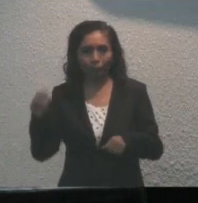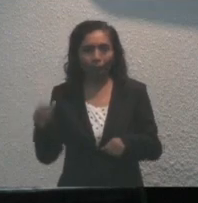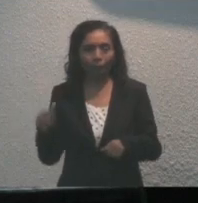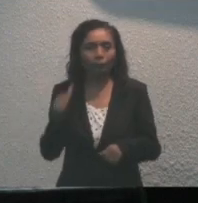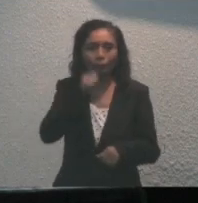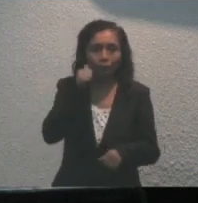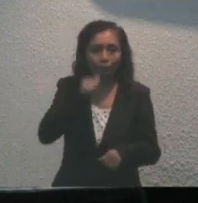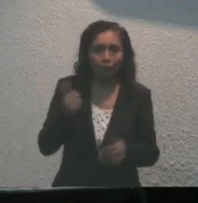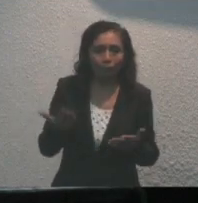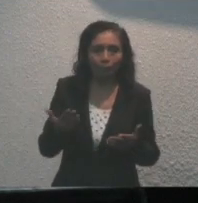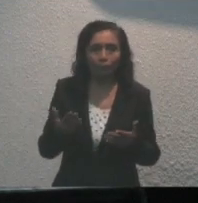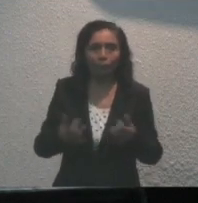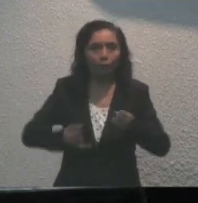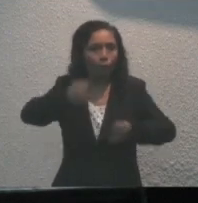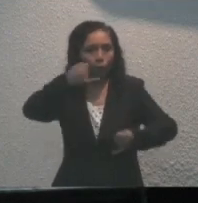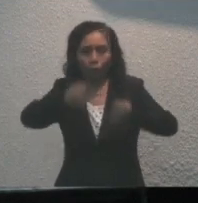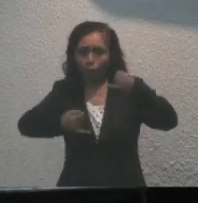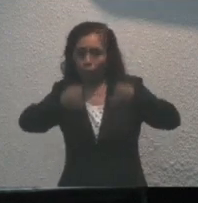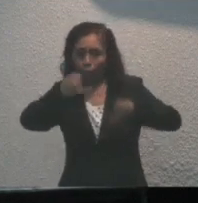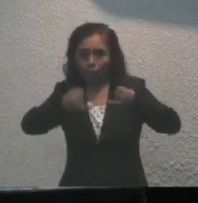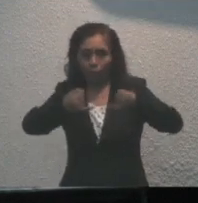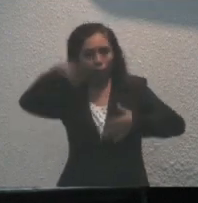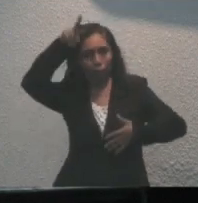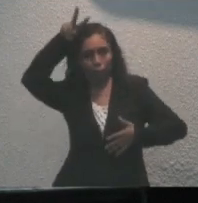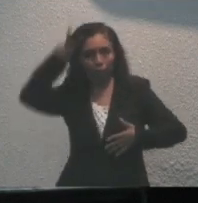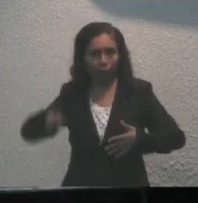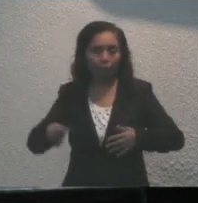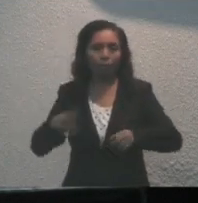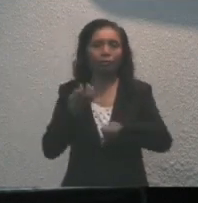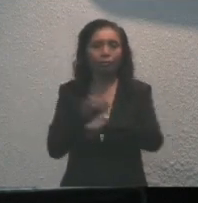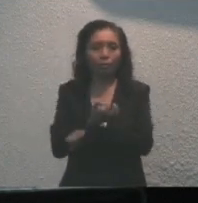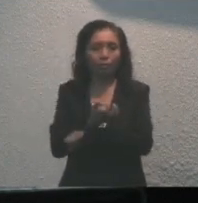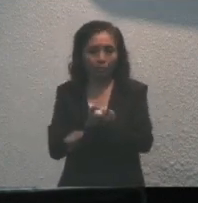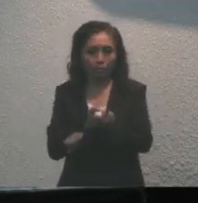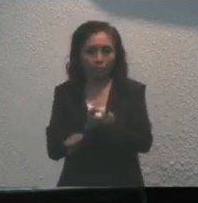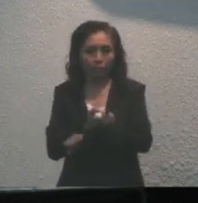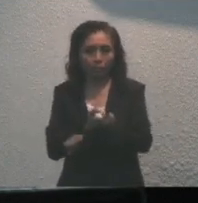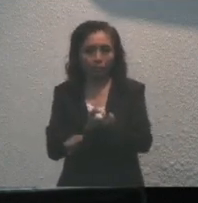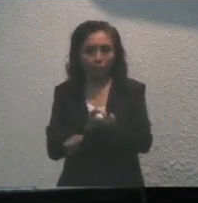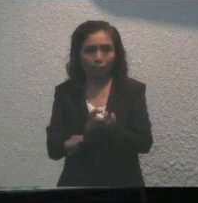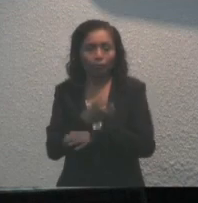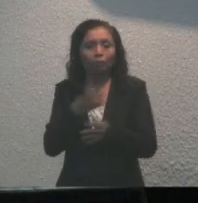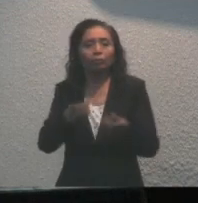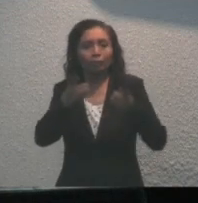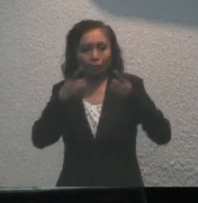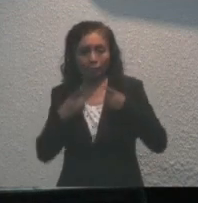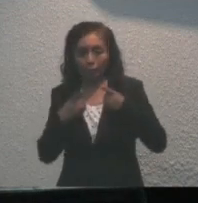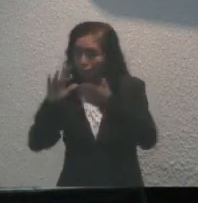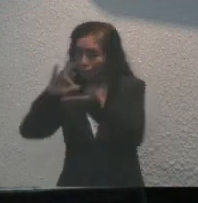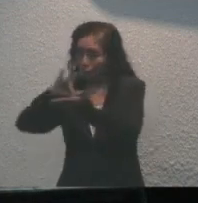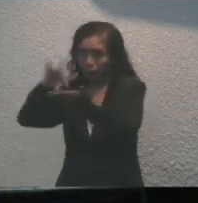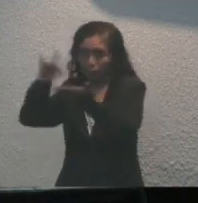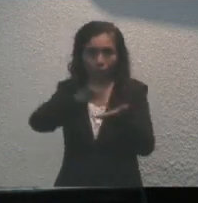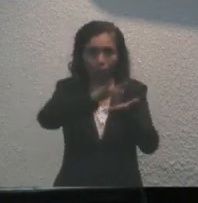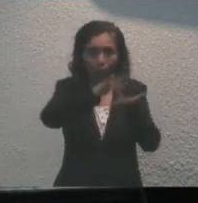siempre la justicia y la verdad de nuestro estado premie. Muchas gracias.